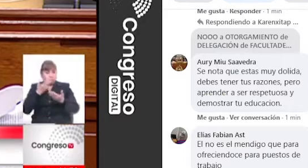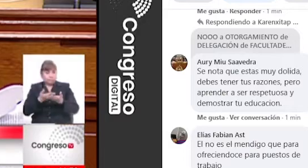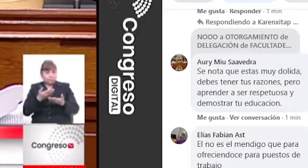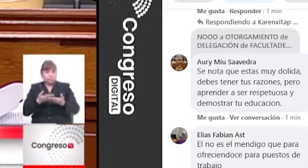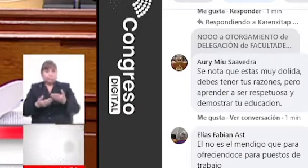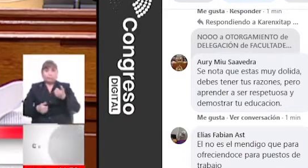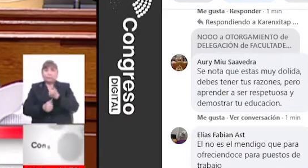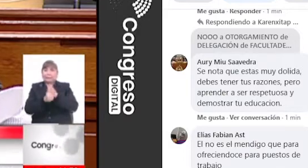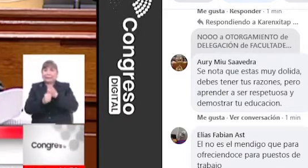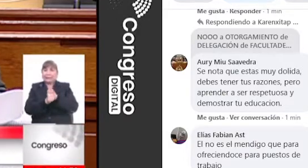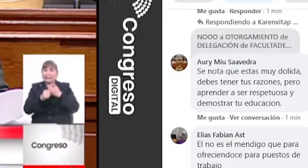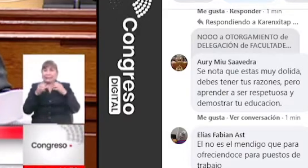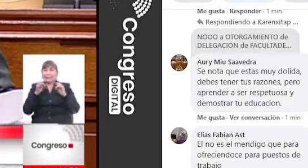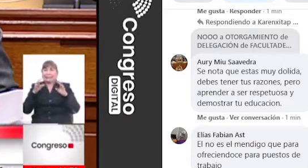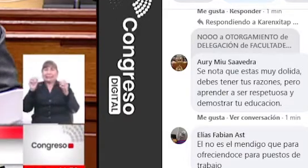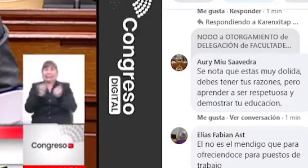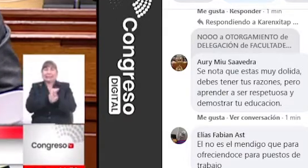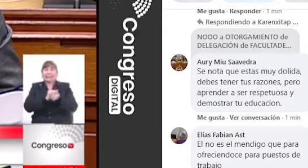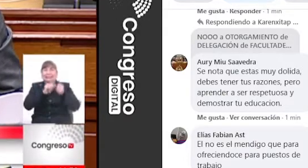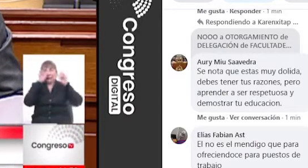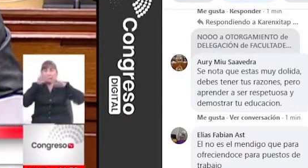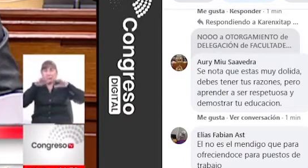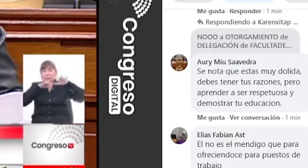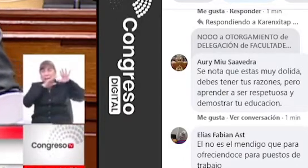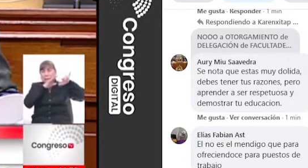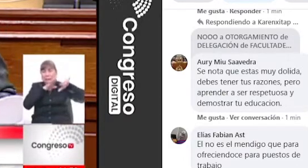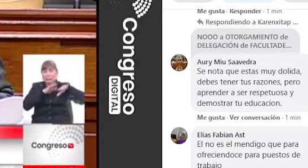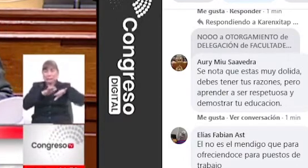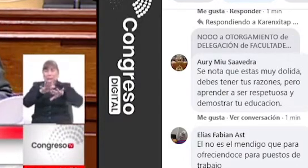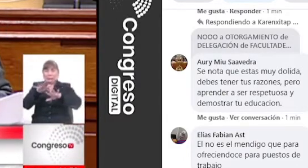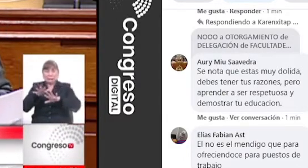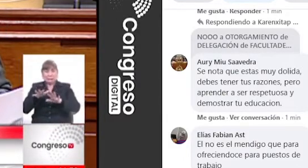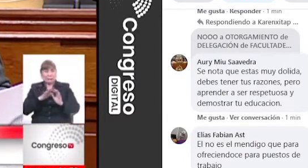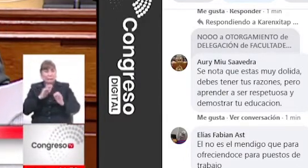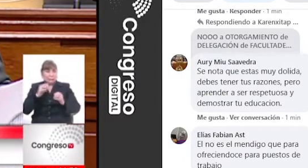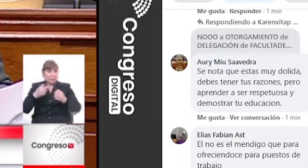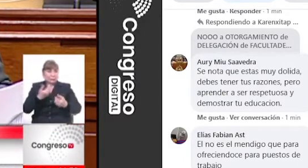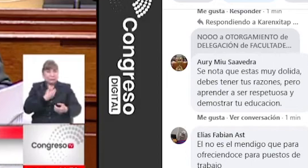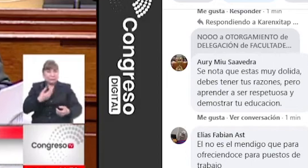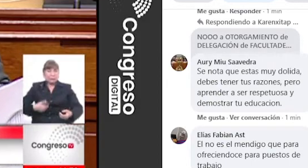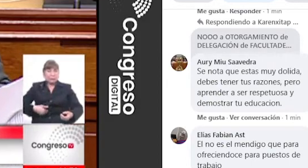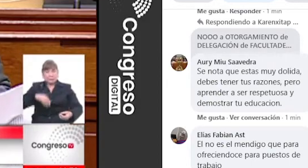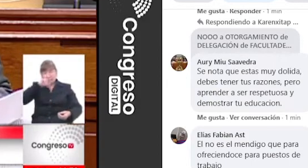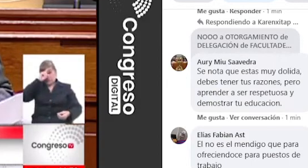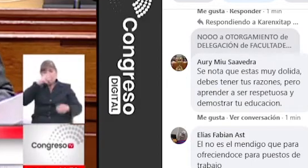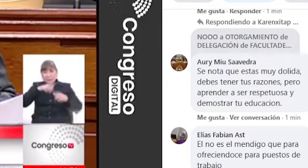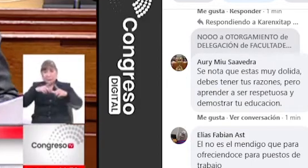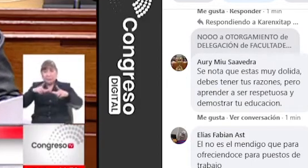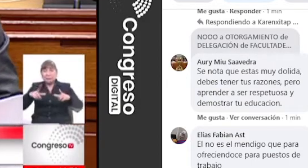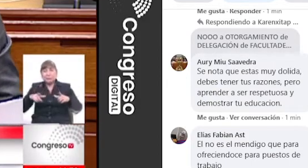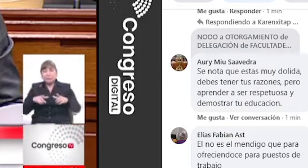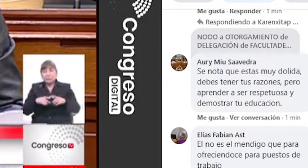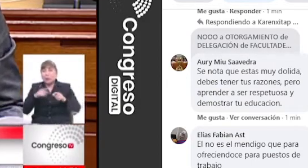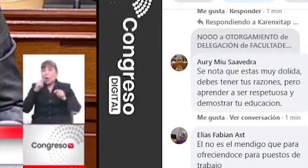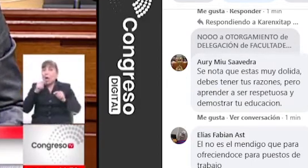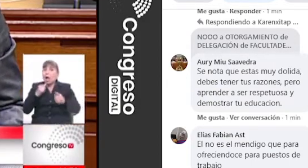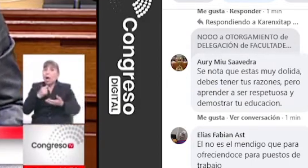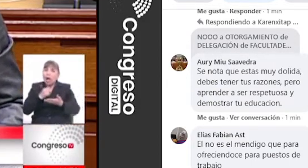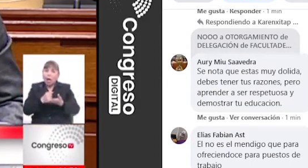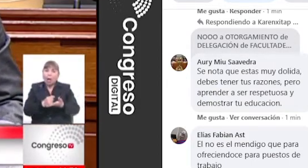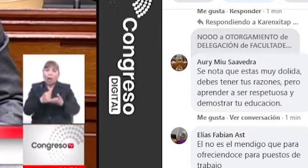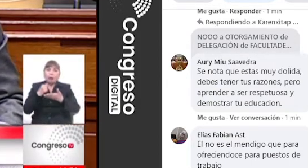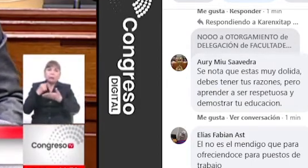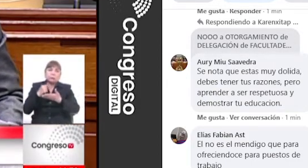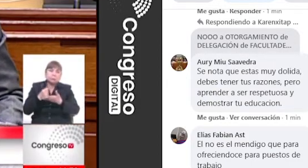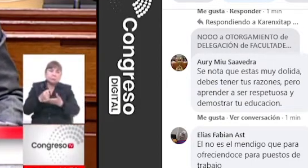de riesgos de desastres en el Estado peruano. Este objetivo contiene todas